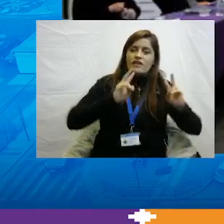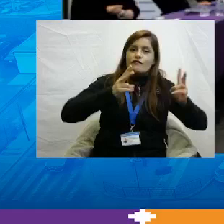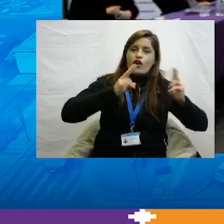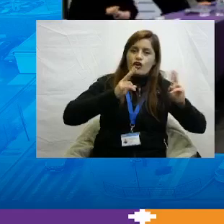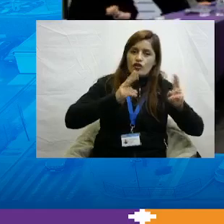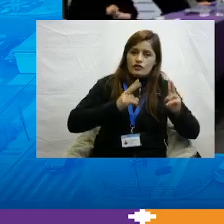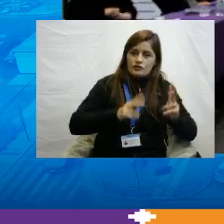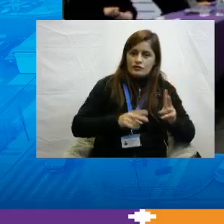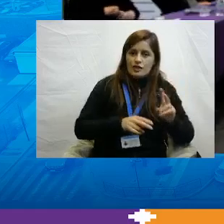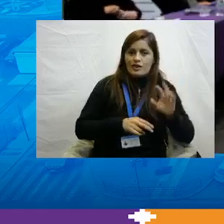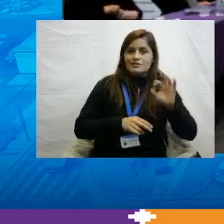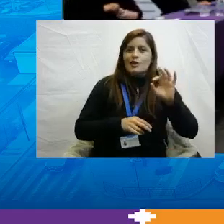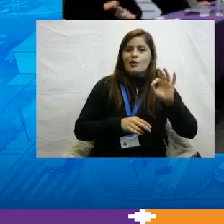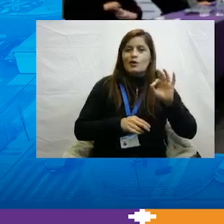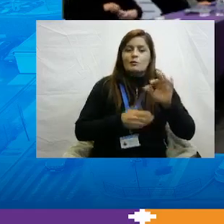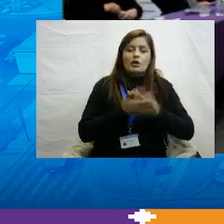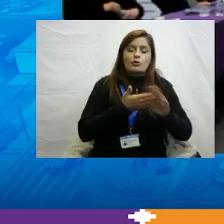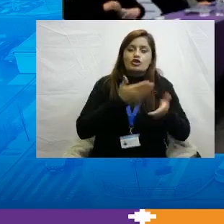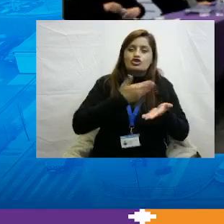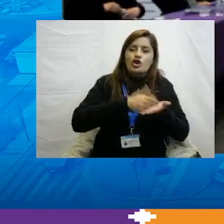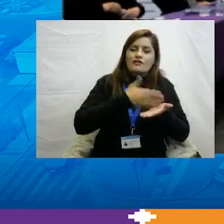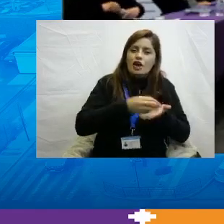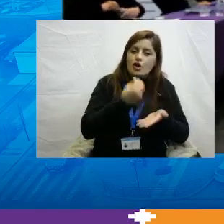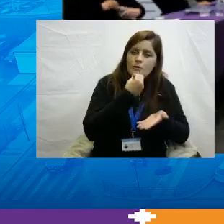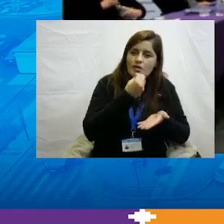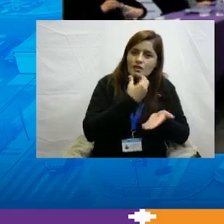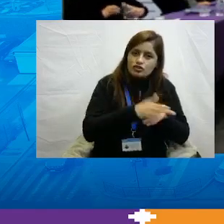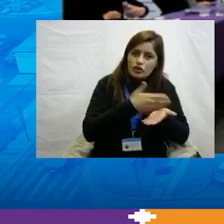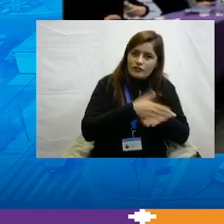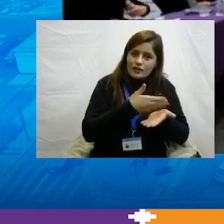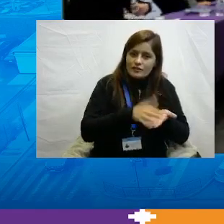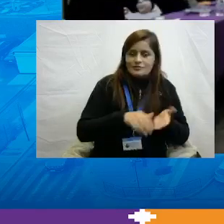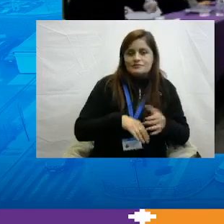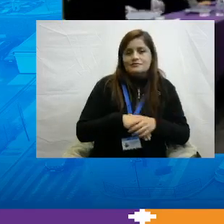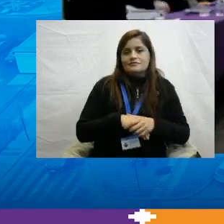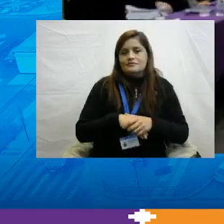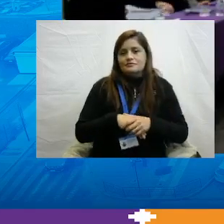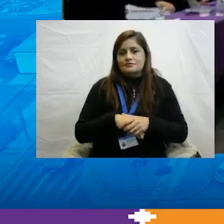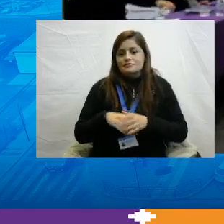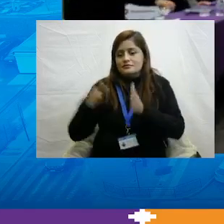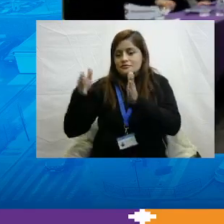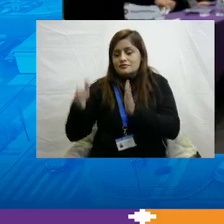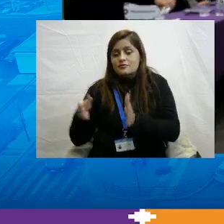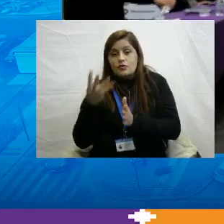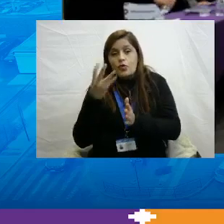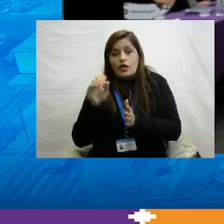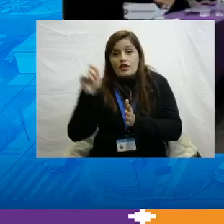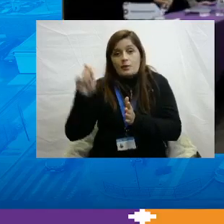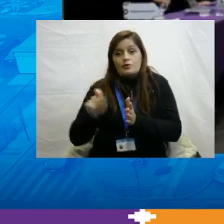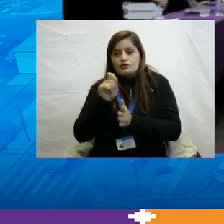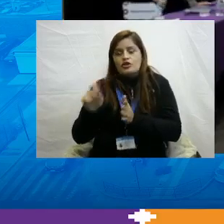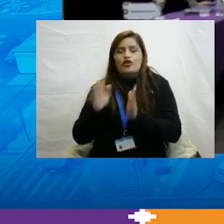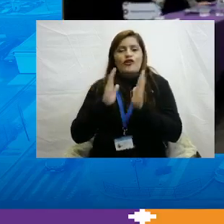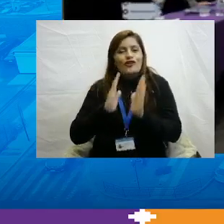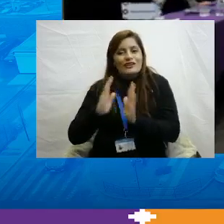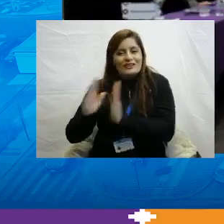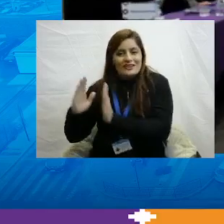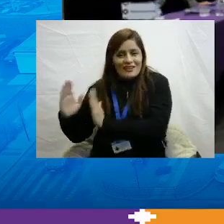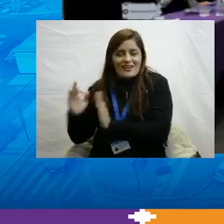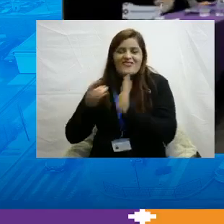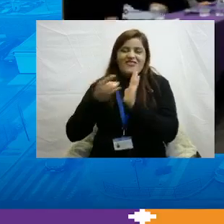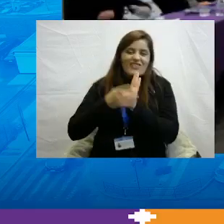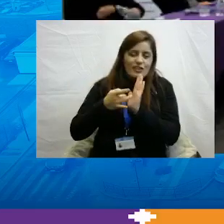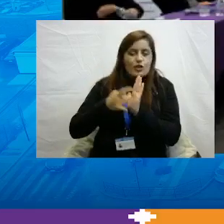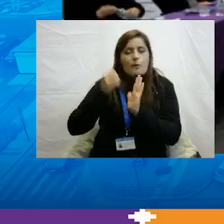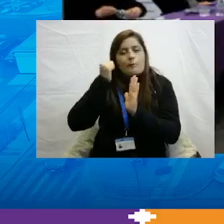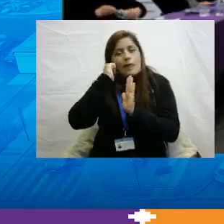el 50%, por ende, todo lo que puede reciclarse estaría dentro del 40%. Y eso finalmente es un tremendo beneficio